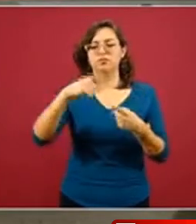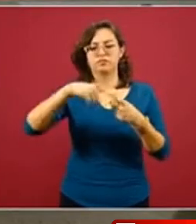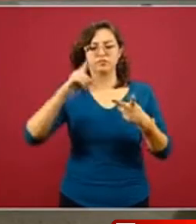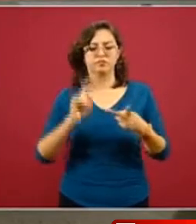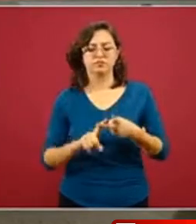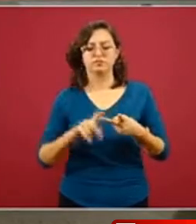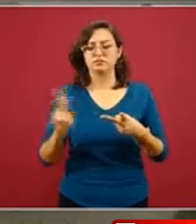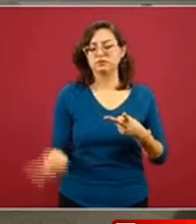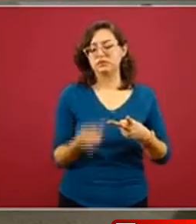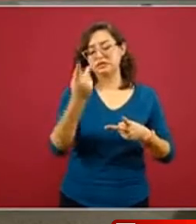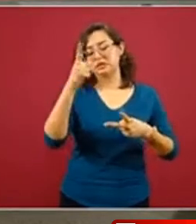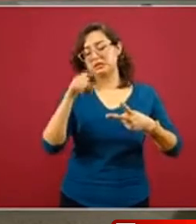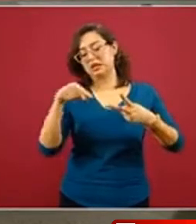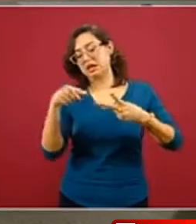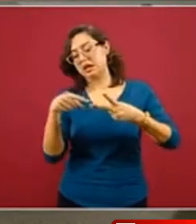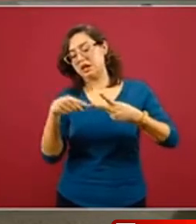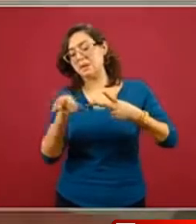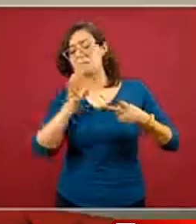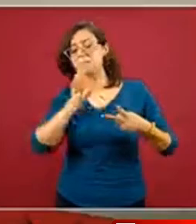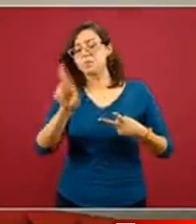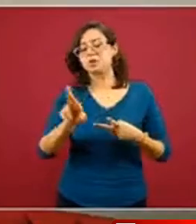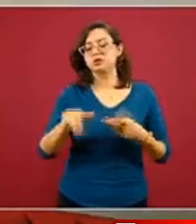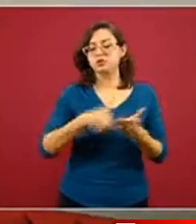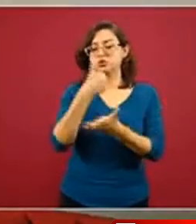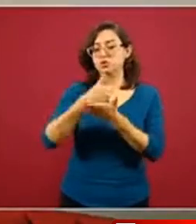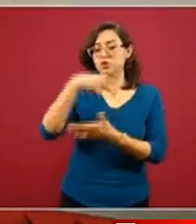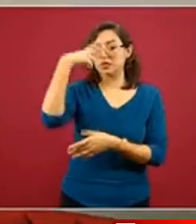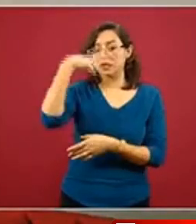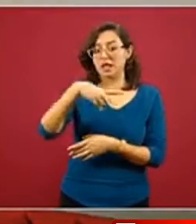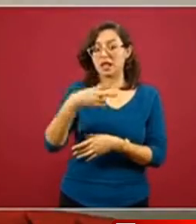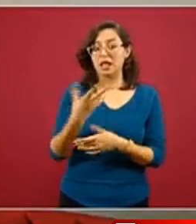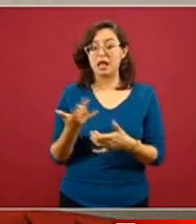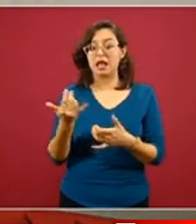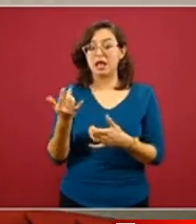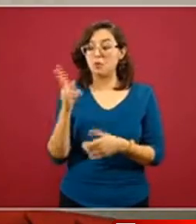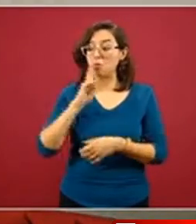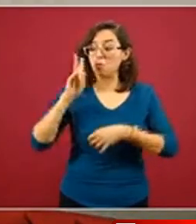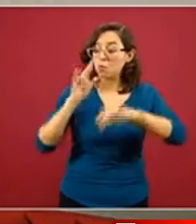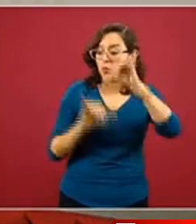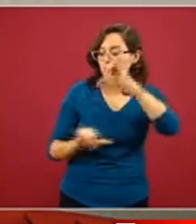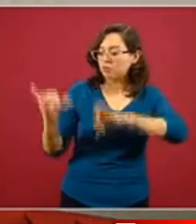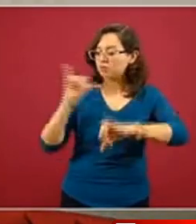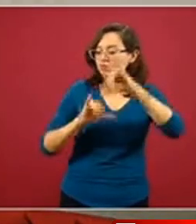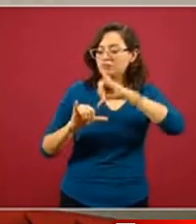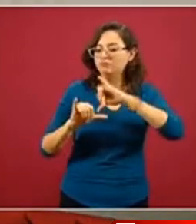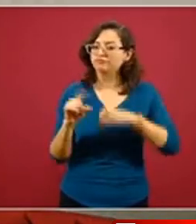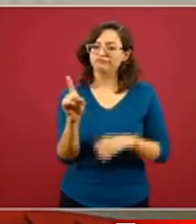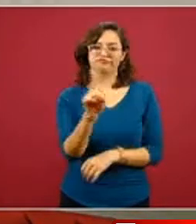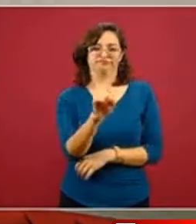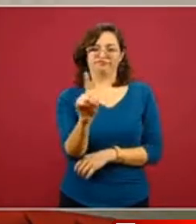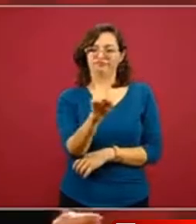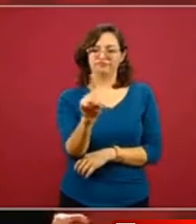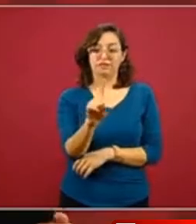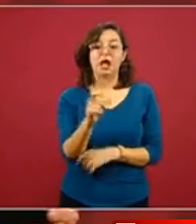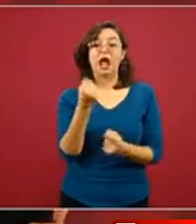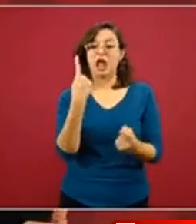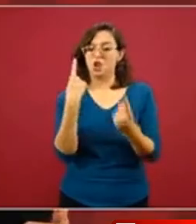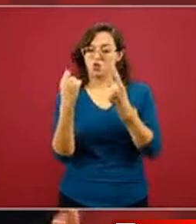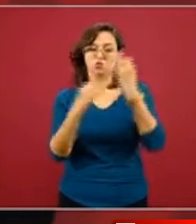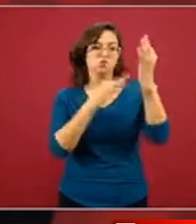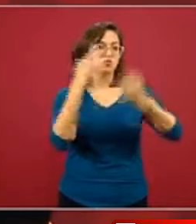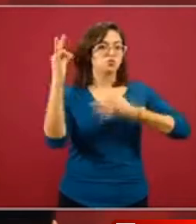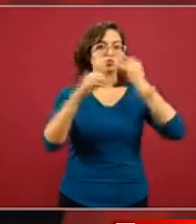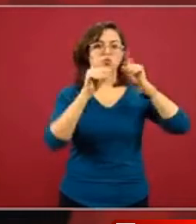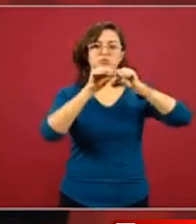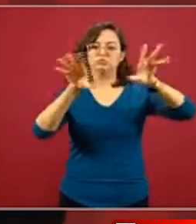por la segunda. El programa de la Ciudad de México no es un programa para hacer pruebas, aunque así lo han caracterizado algunos medios de